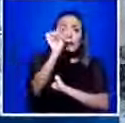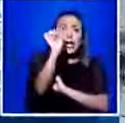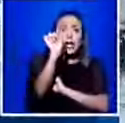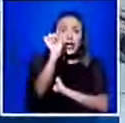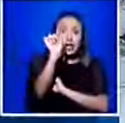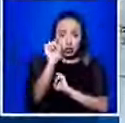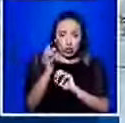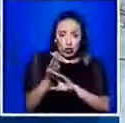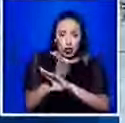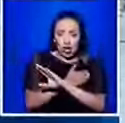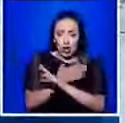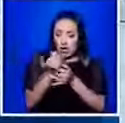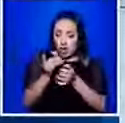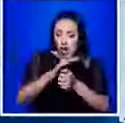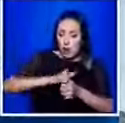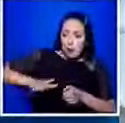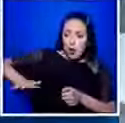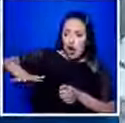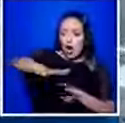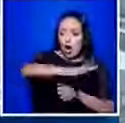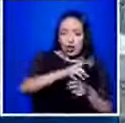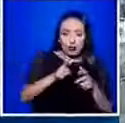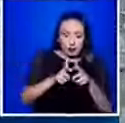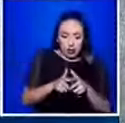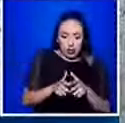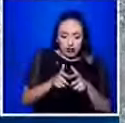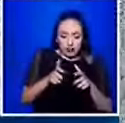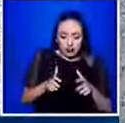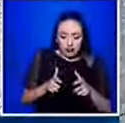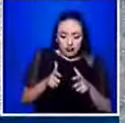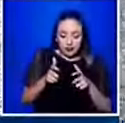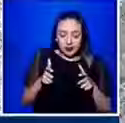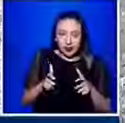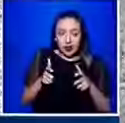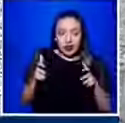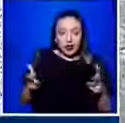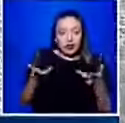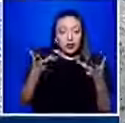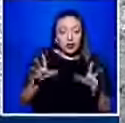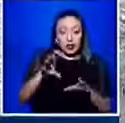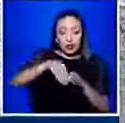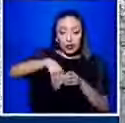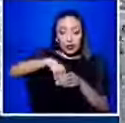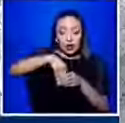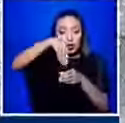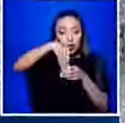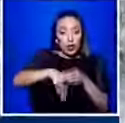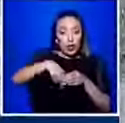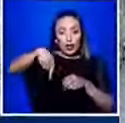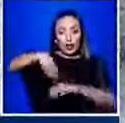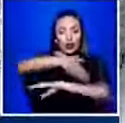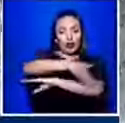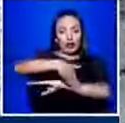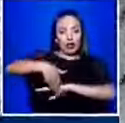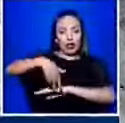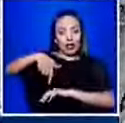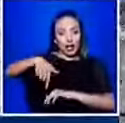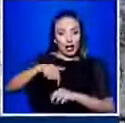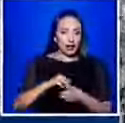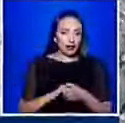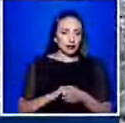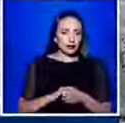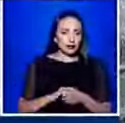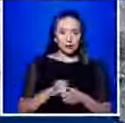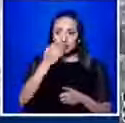pequeñito, esto empezó a crecer y tenemos ya hundimiento en la calle porque definitivamente esta fuga